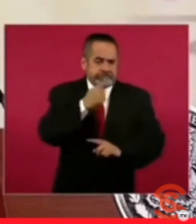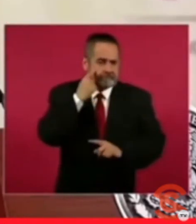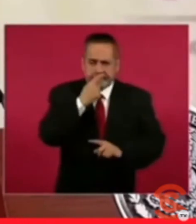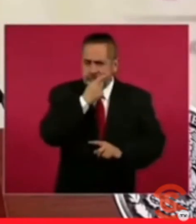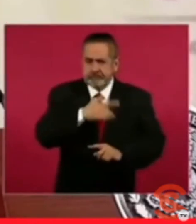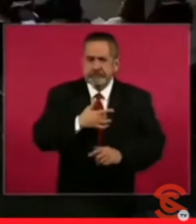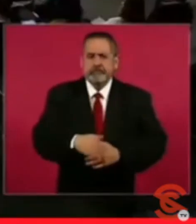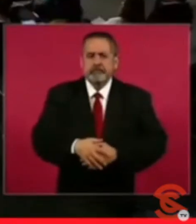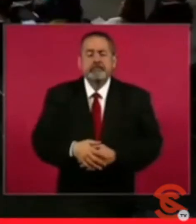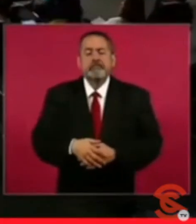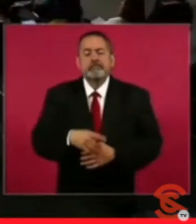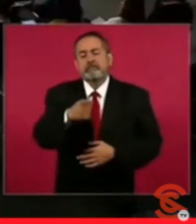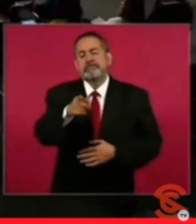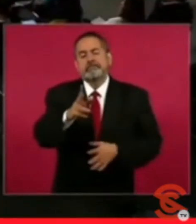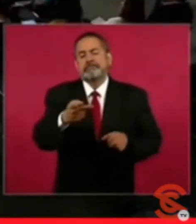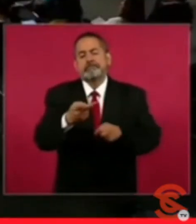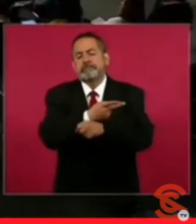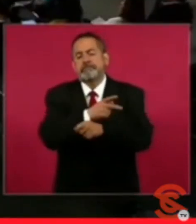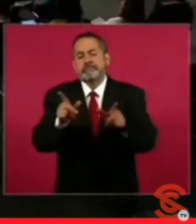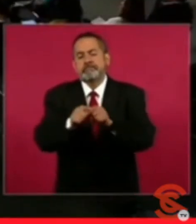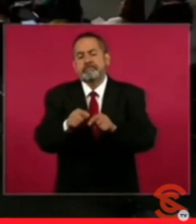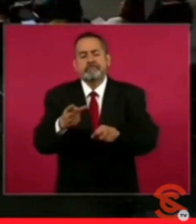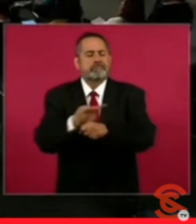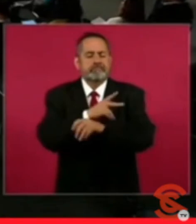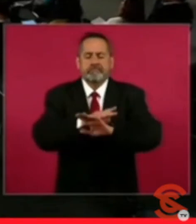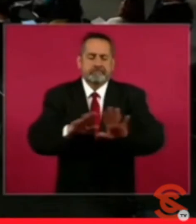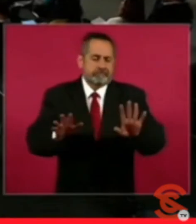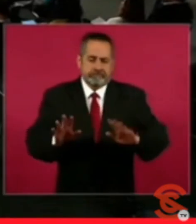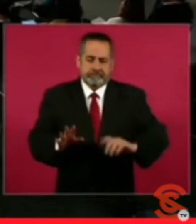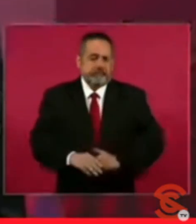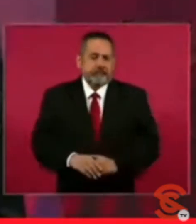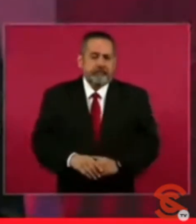Pero bueno, ya sucedió lo que pasó.